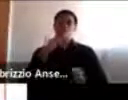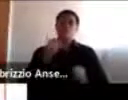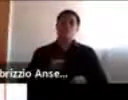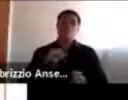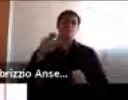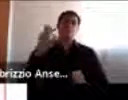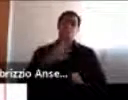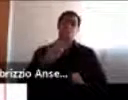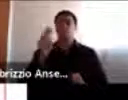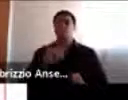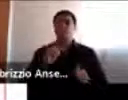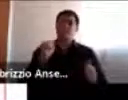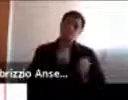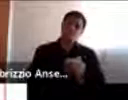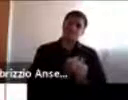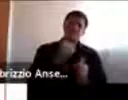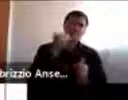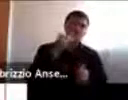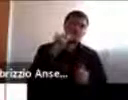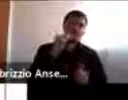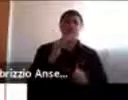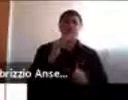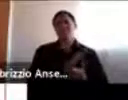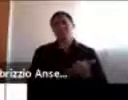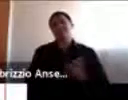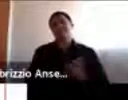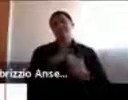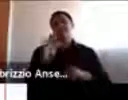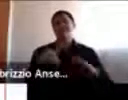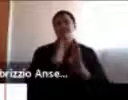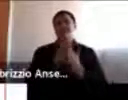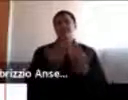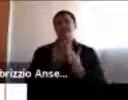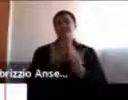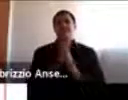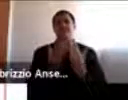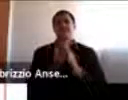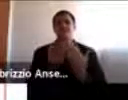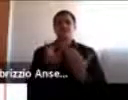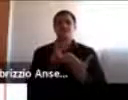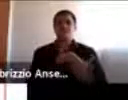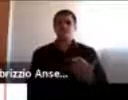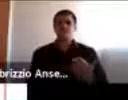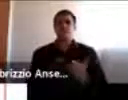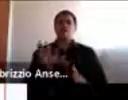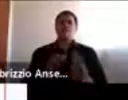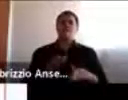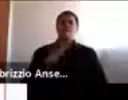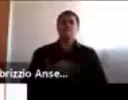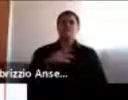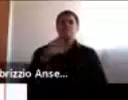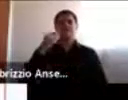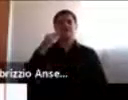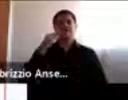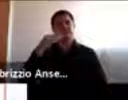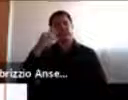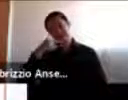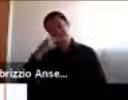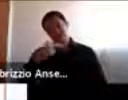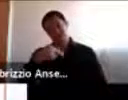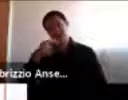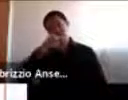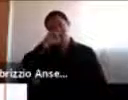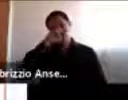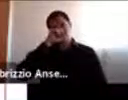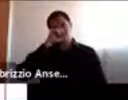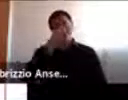lo que siempre cuando la gente me pregunta por ejemplo por los libros de lectura del colegio cuando los niños lloran y los obligan a leer hay que leerle los libros en el